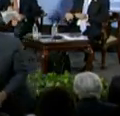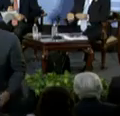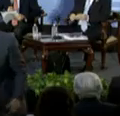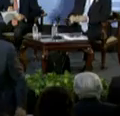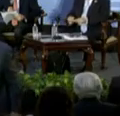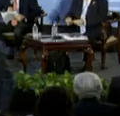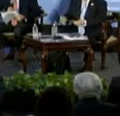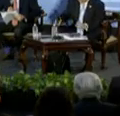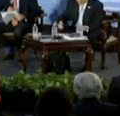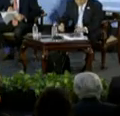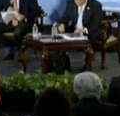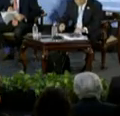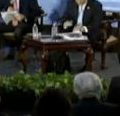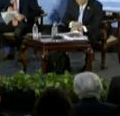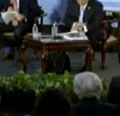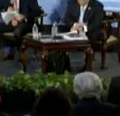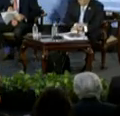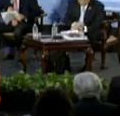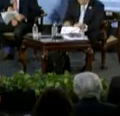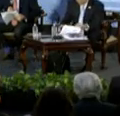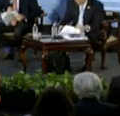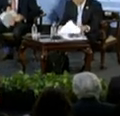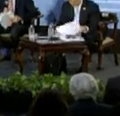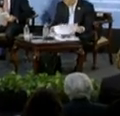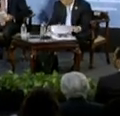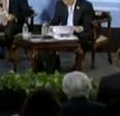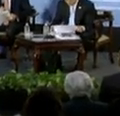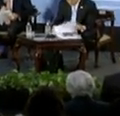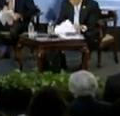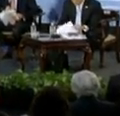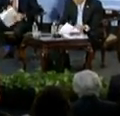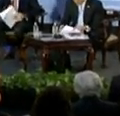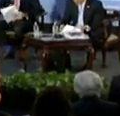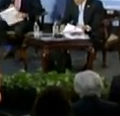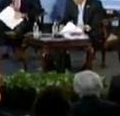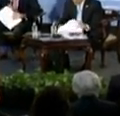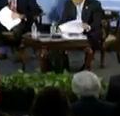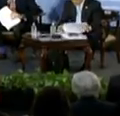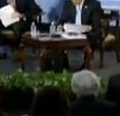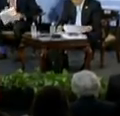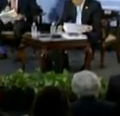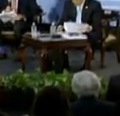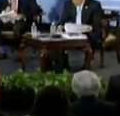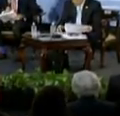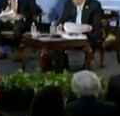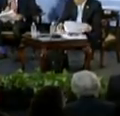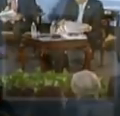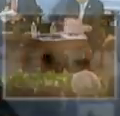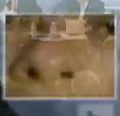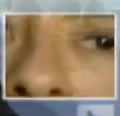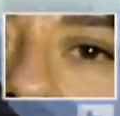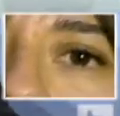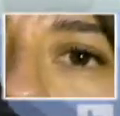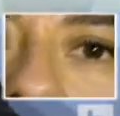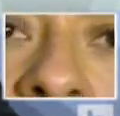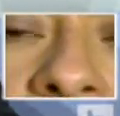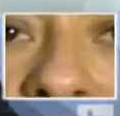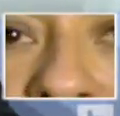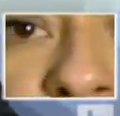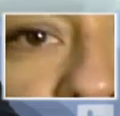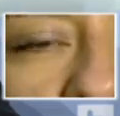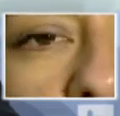minutos a lo mucho para terminar este panel. Regresamos a Chile con José Luis Samaniego, Y me gustaría preguntarle acerca del